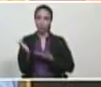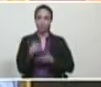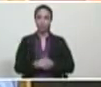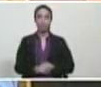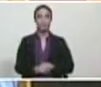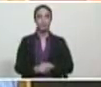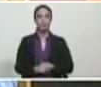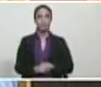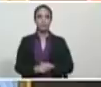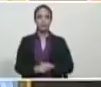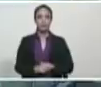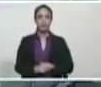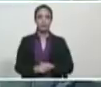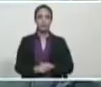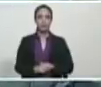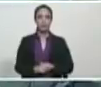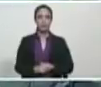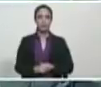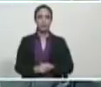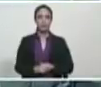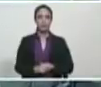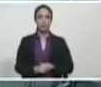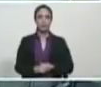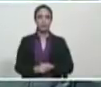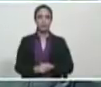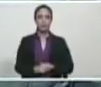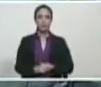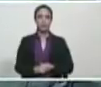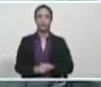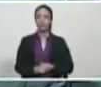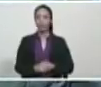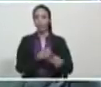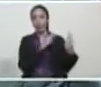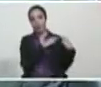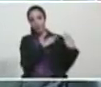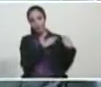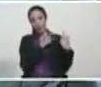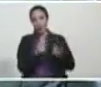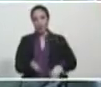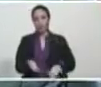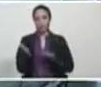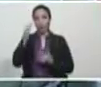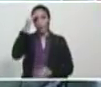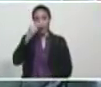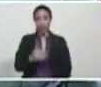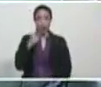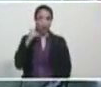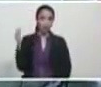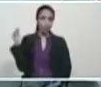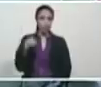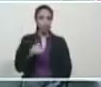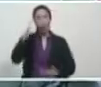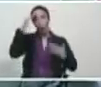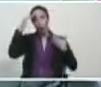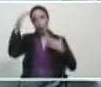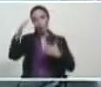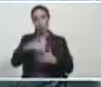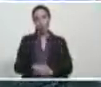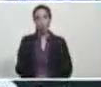Ramos, comandante de la Zona de Defensa Integral Aragua. Un aplauso a la Fuerza Armada Nacional